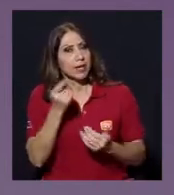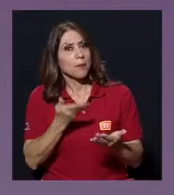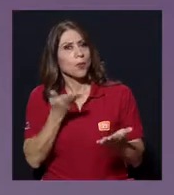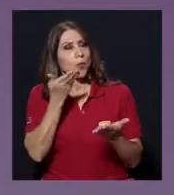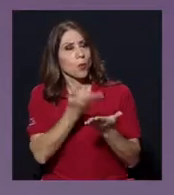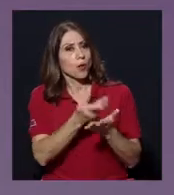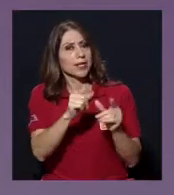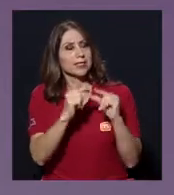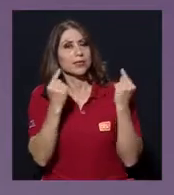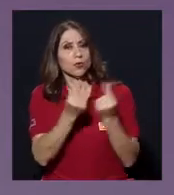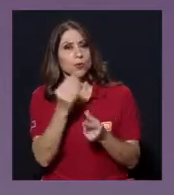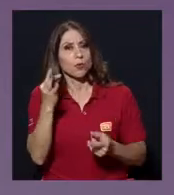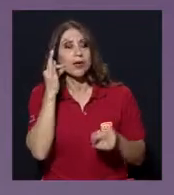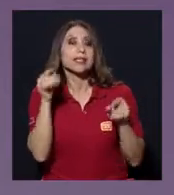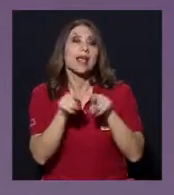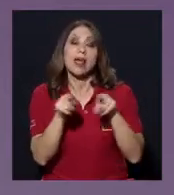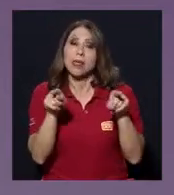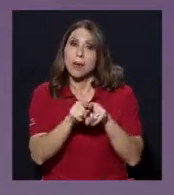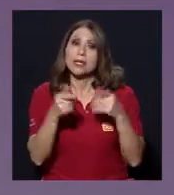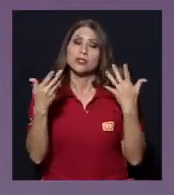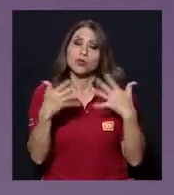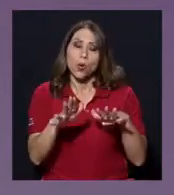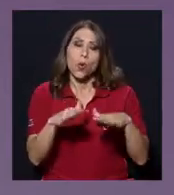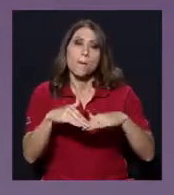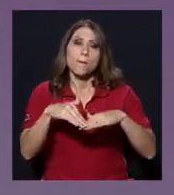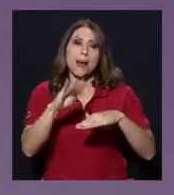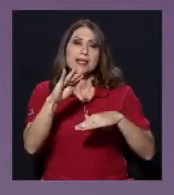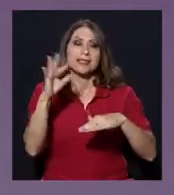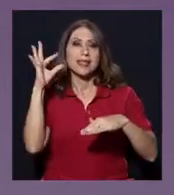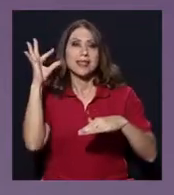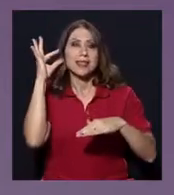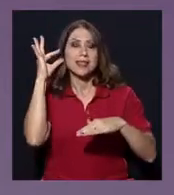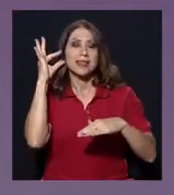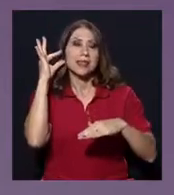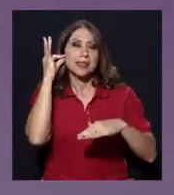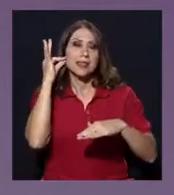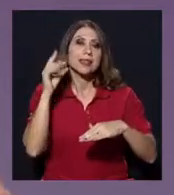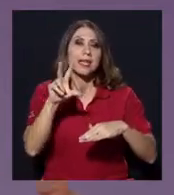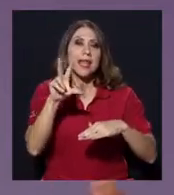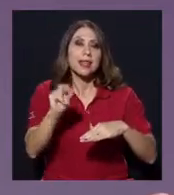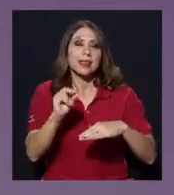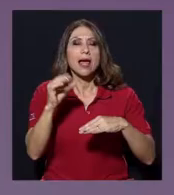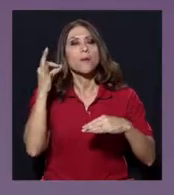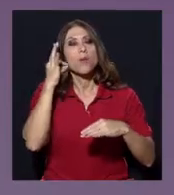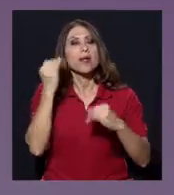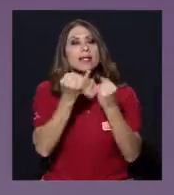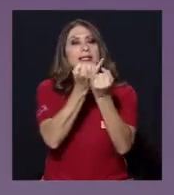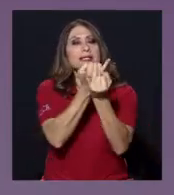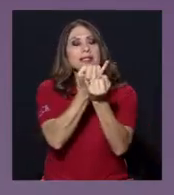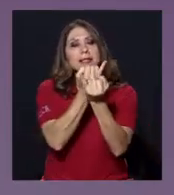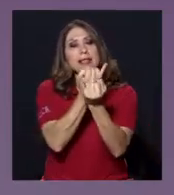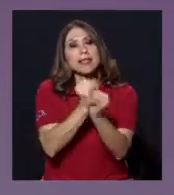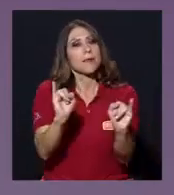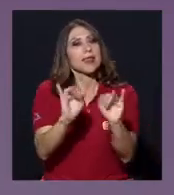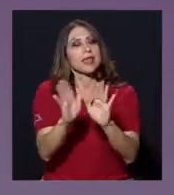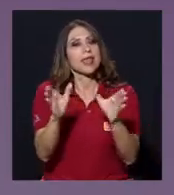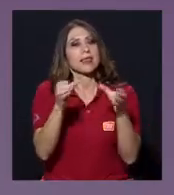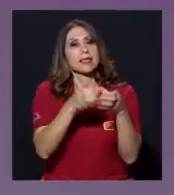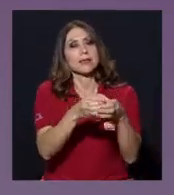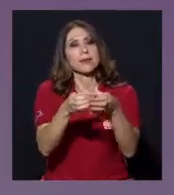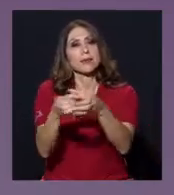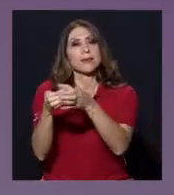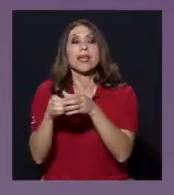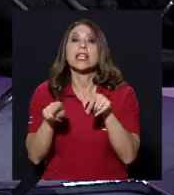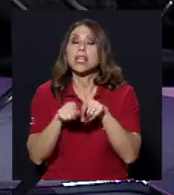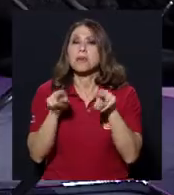que además son más de 30 mujeres independientes y 30 y tantas organizaciones de mujeres? Es